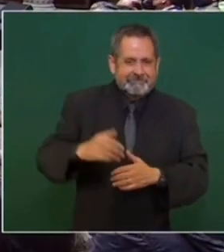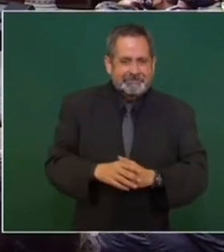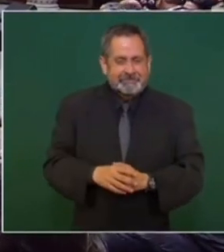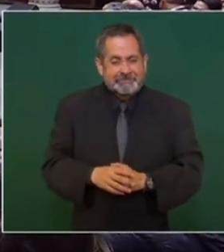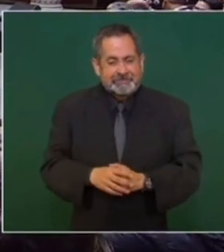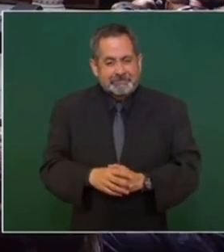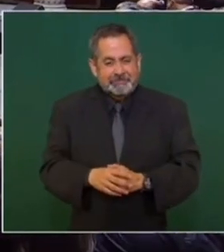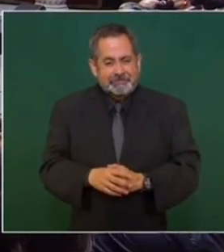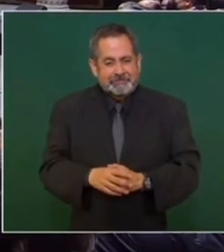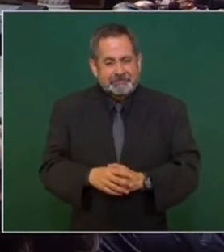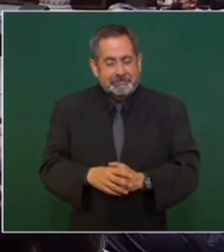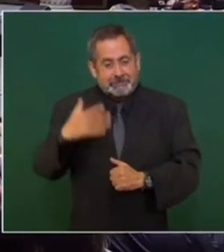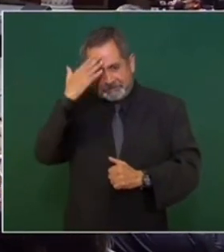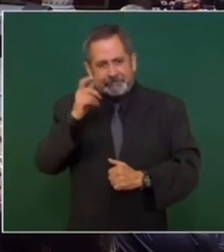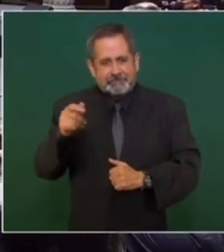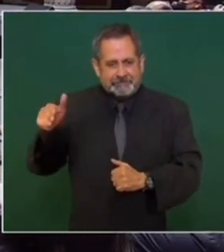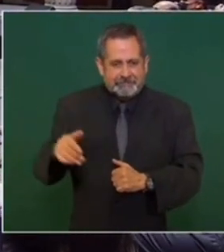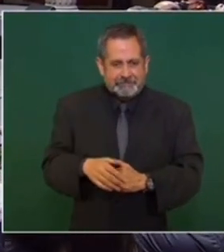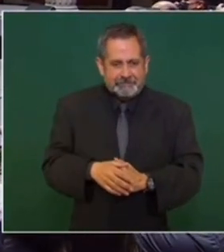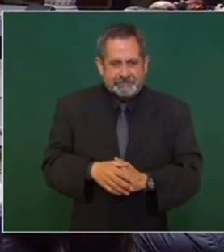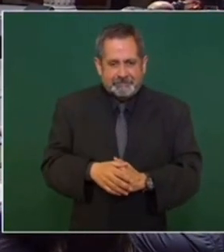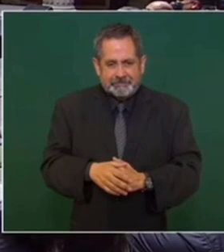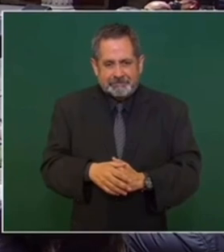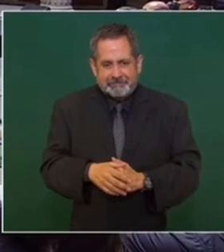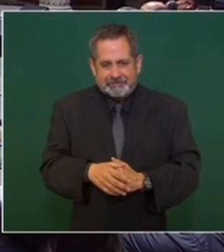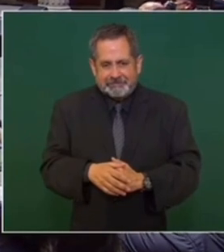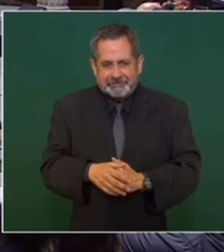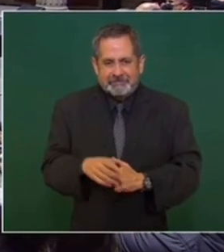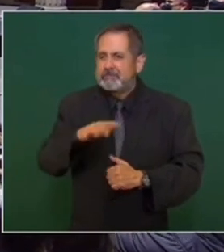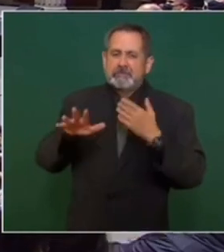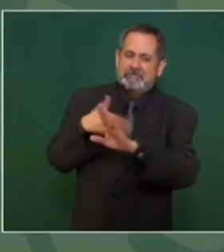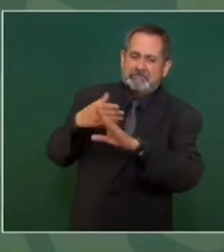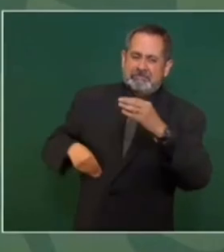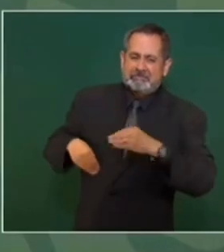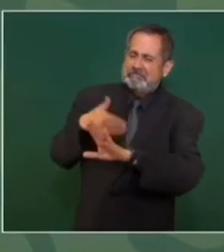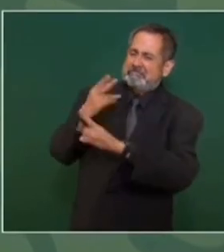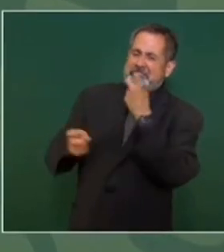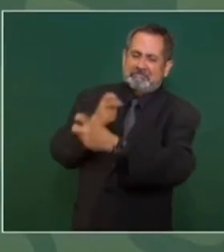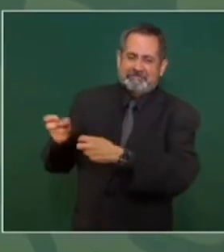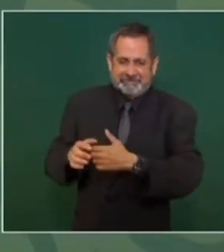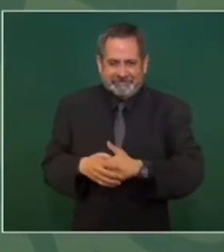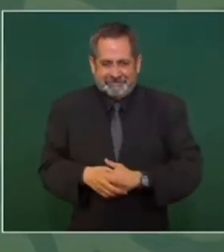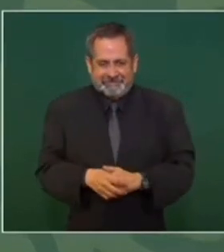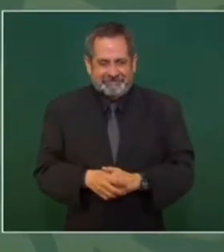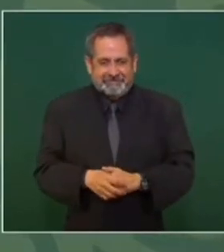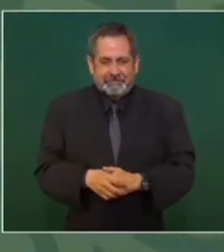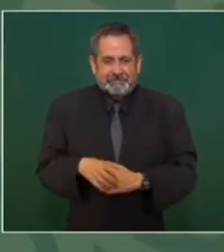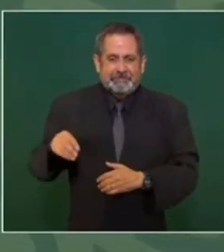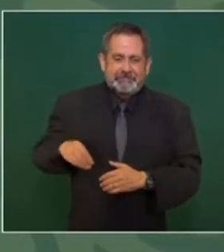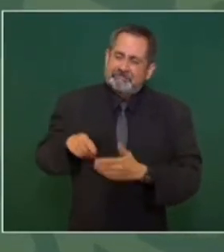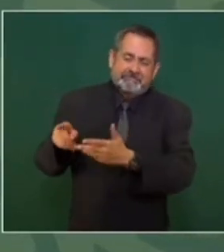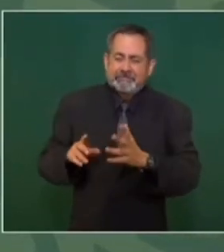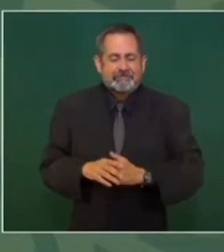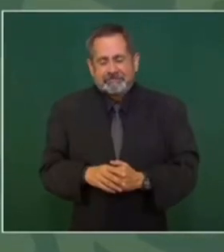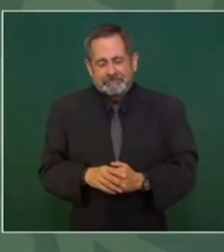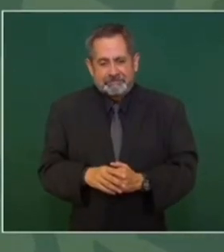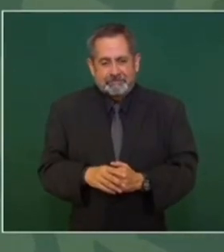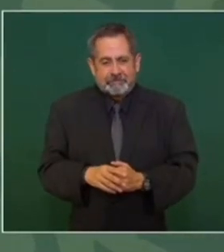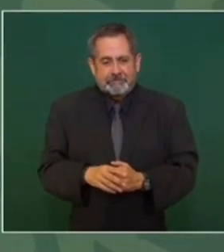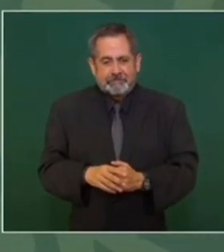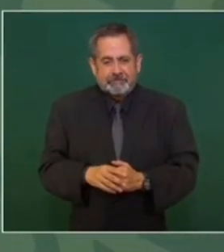es que saben qué y feliciana culpa del y